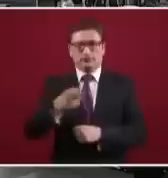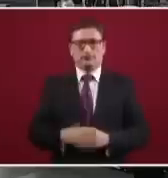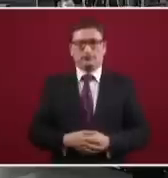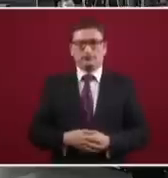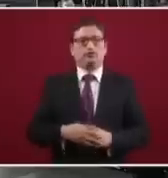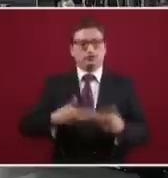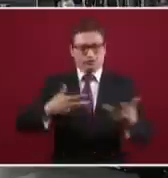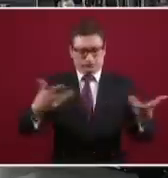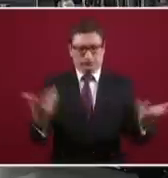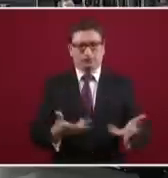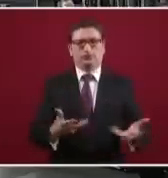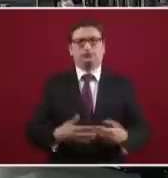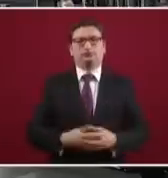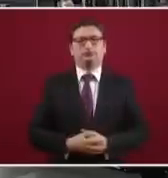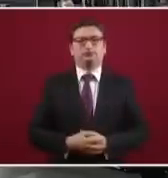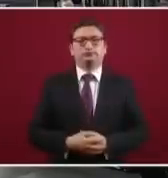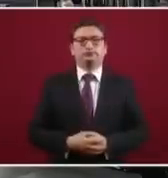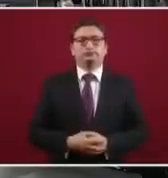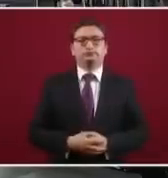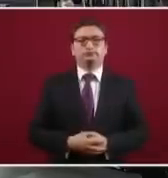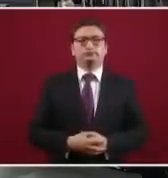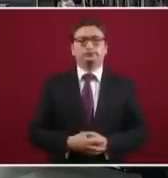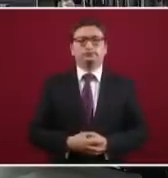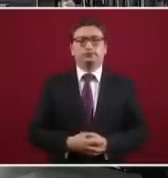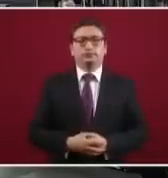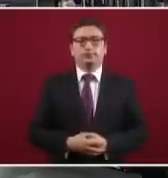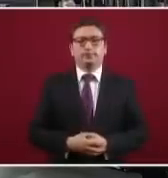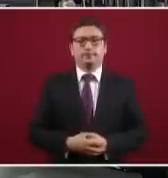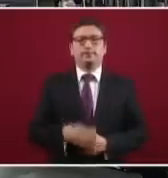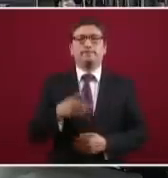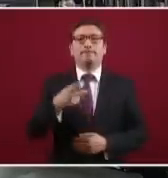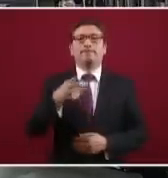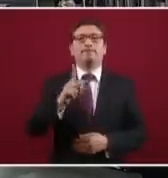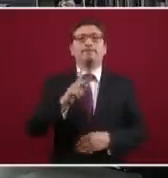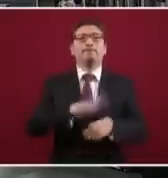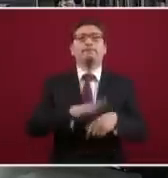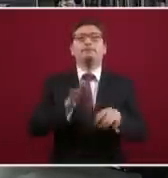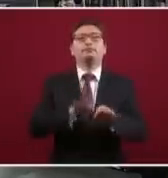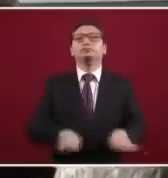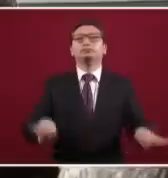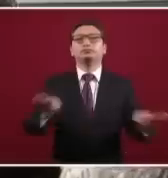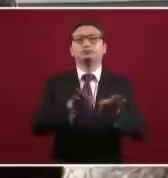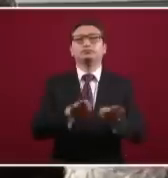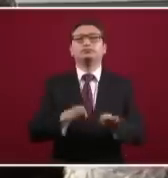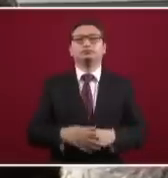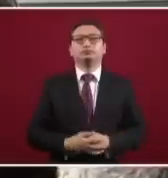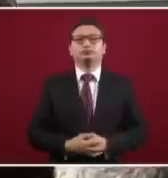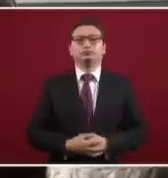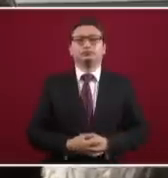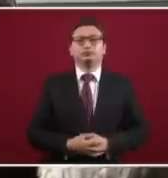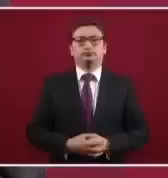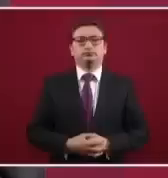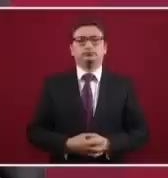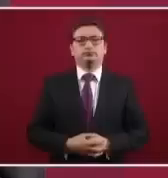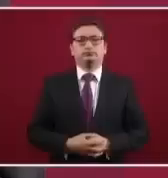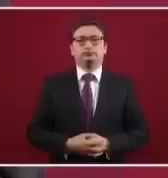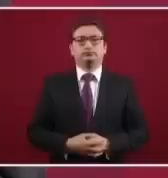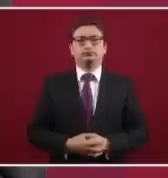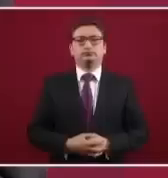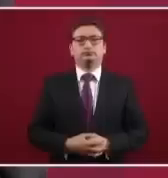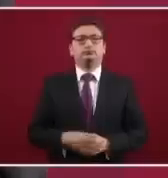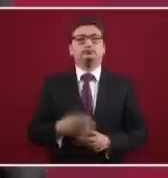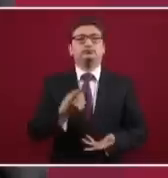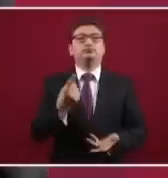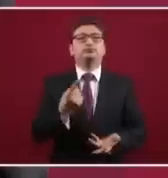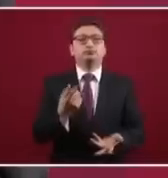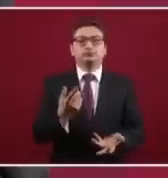a intervenir la Secretaría del Trabajo. Pero lo más importante de todo es que ya